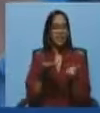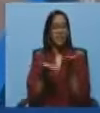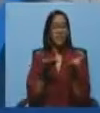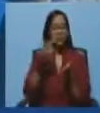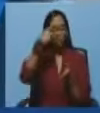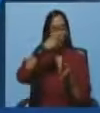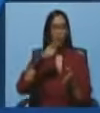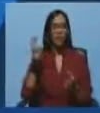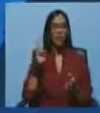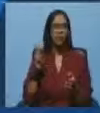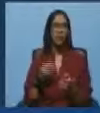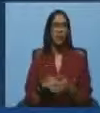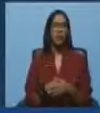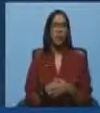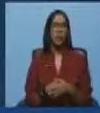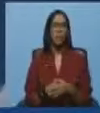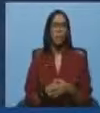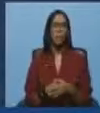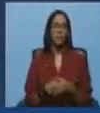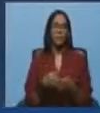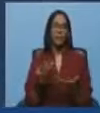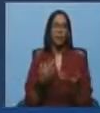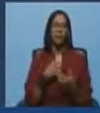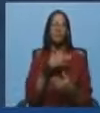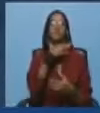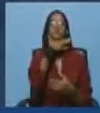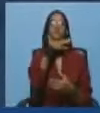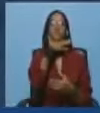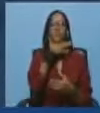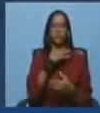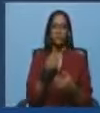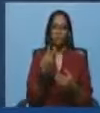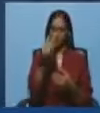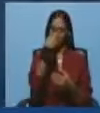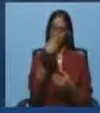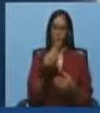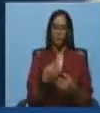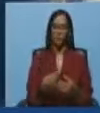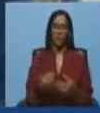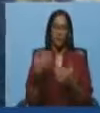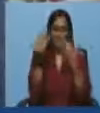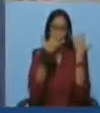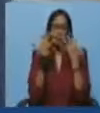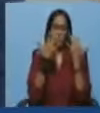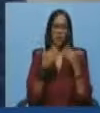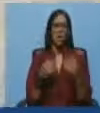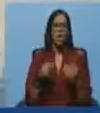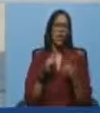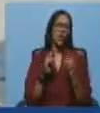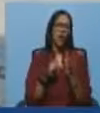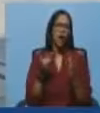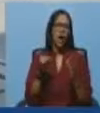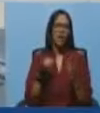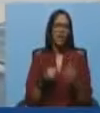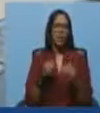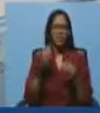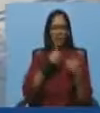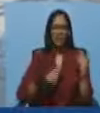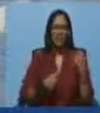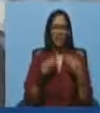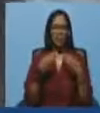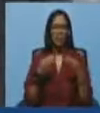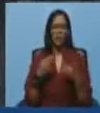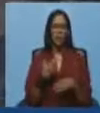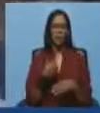venezolano. Que no es para ahogarnos. Correcto, porque entonces siempre dicen, no, bueno, que esa es la página donde el presidente cuelga las noticias. No, no, no.